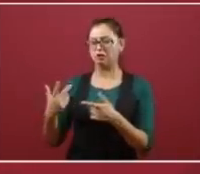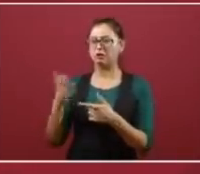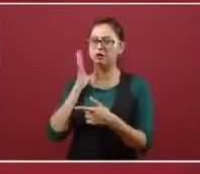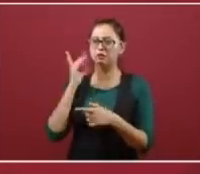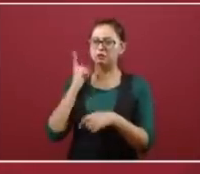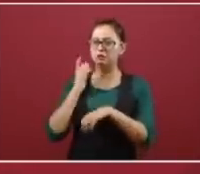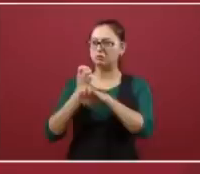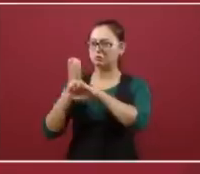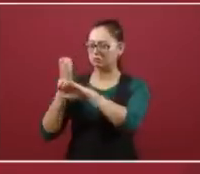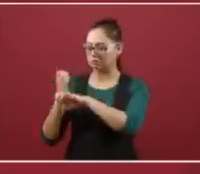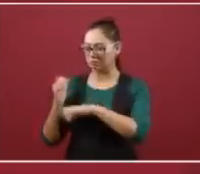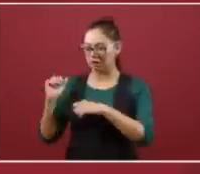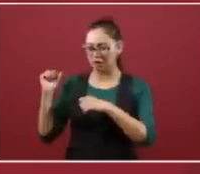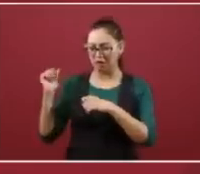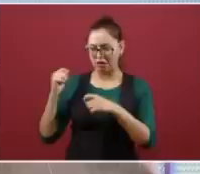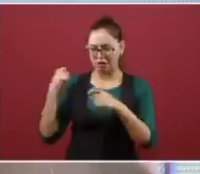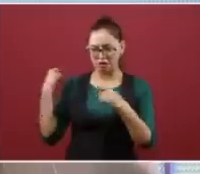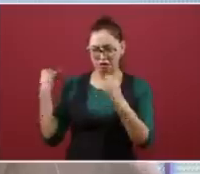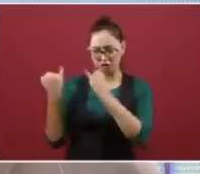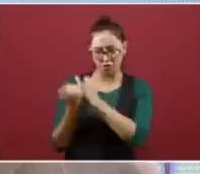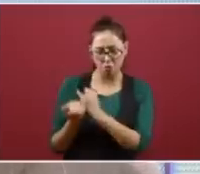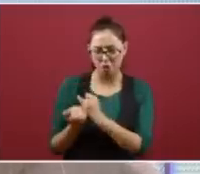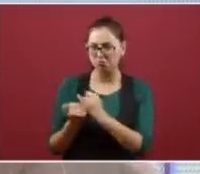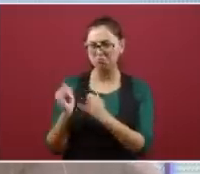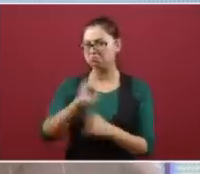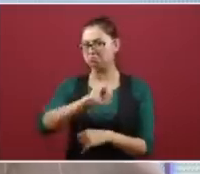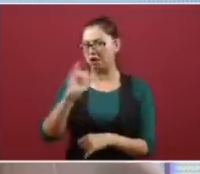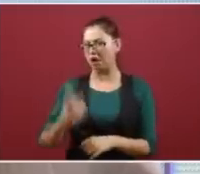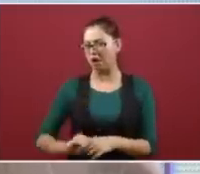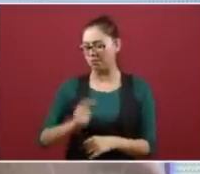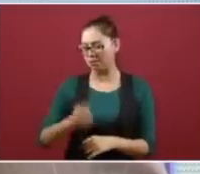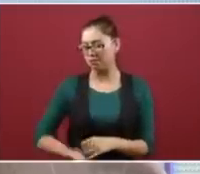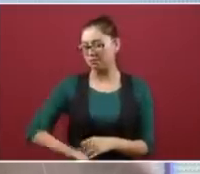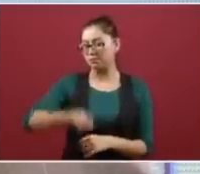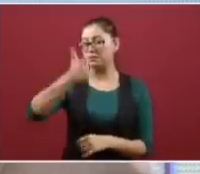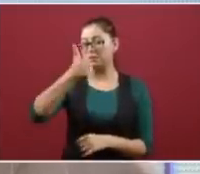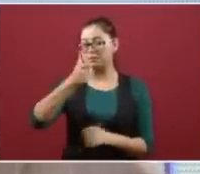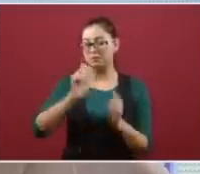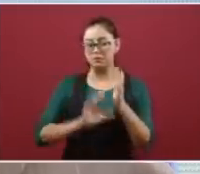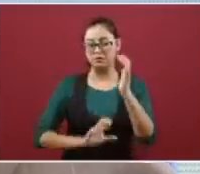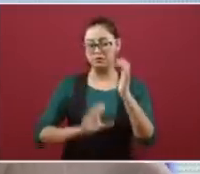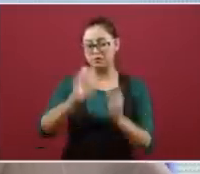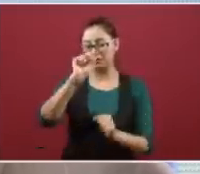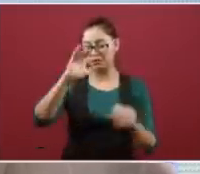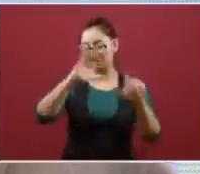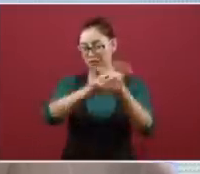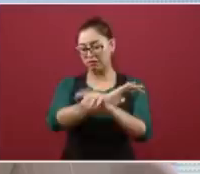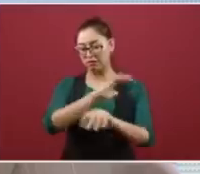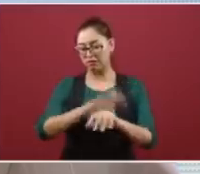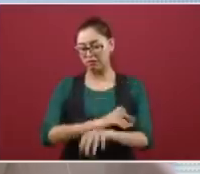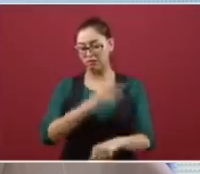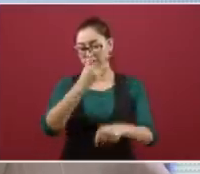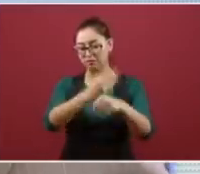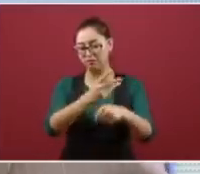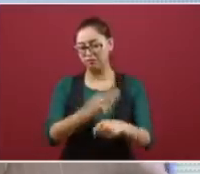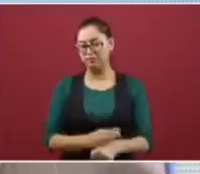constitucional esta reforma constitucional fue aprobada por